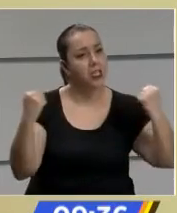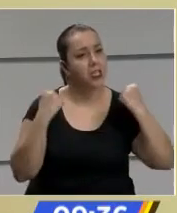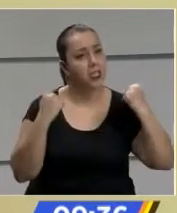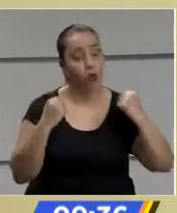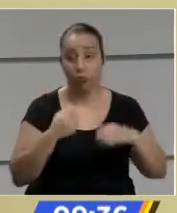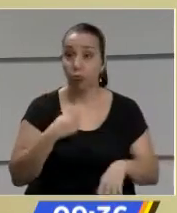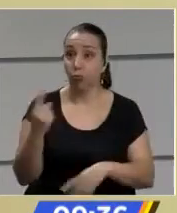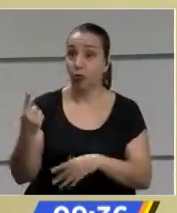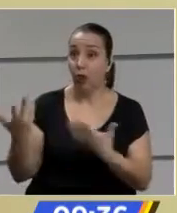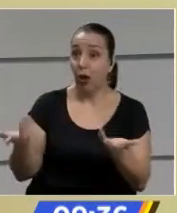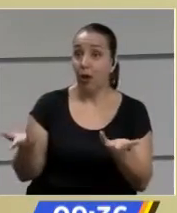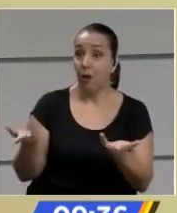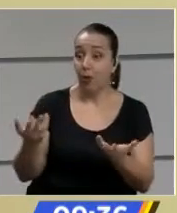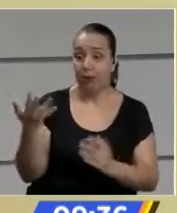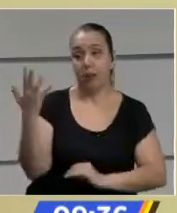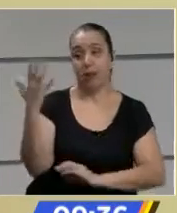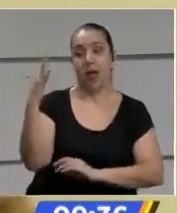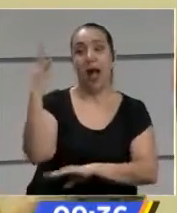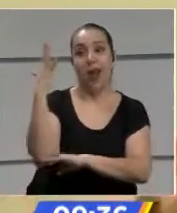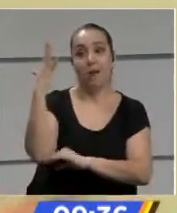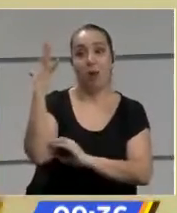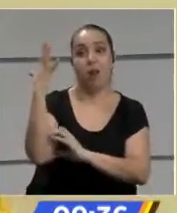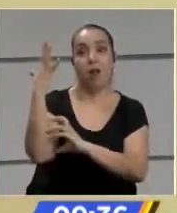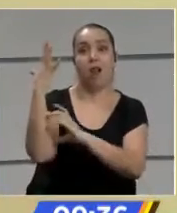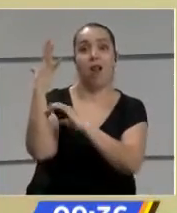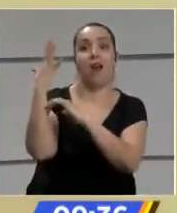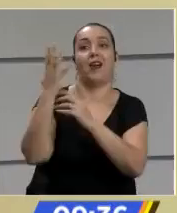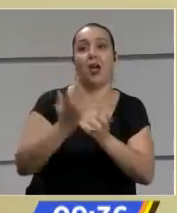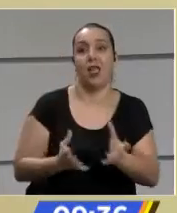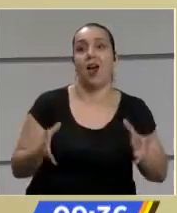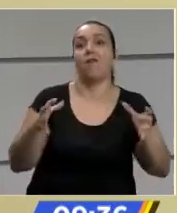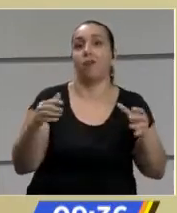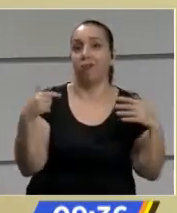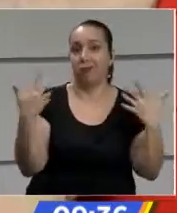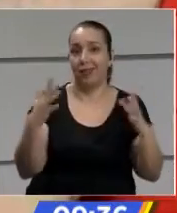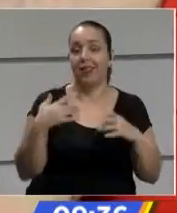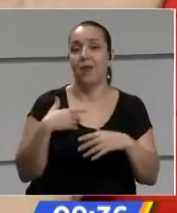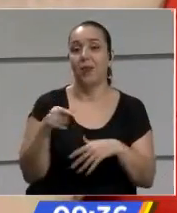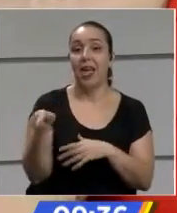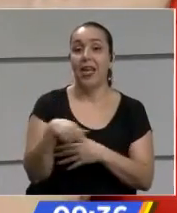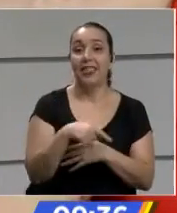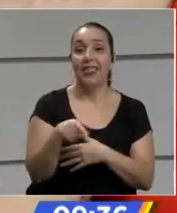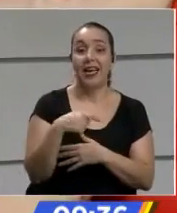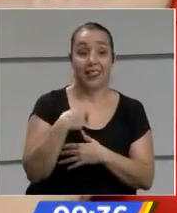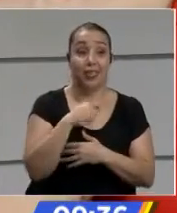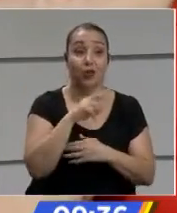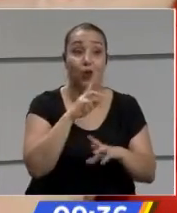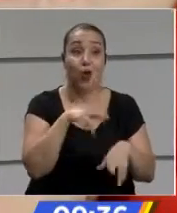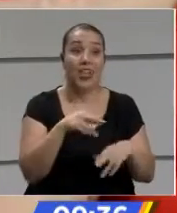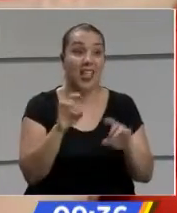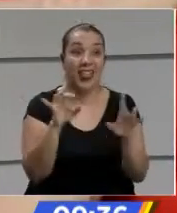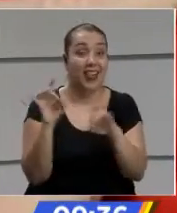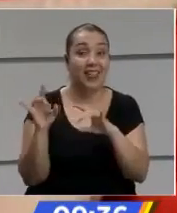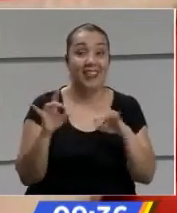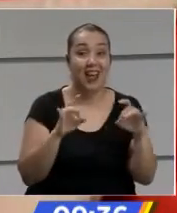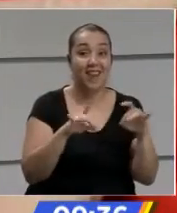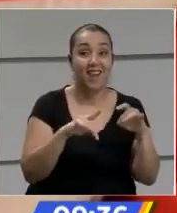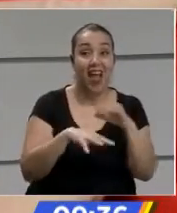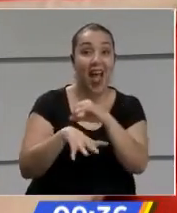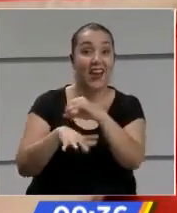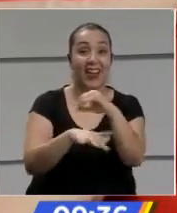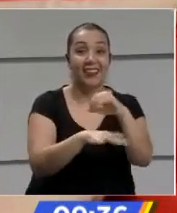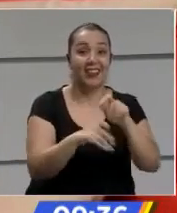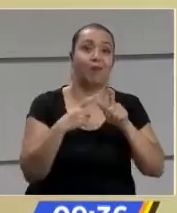Por supuesto. Bueno, subir ese árbol cargando bandida. La calabaza es una actividad física. Era una bandida, ella subía, corría, de todo bueno,